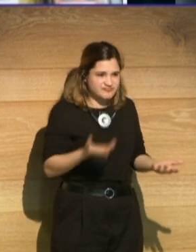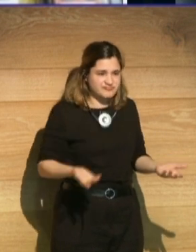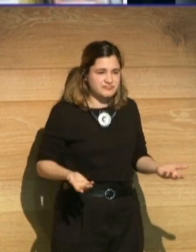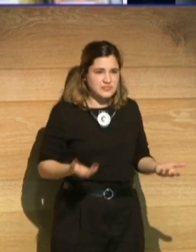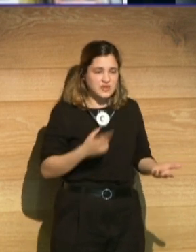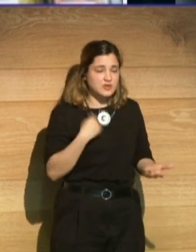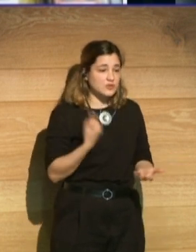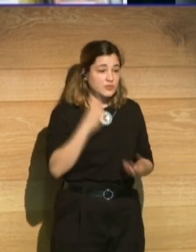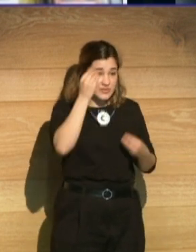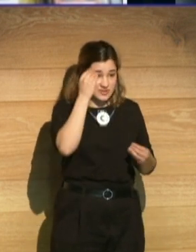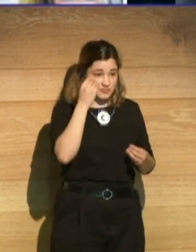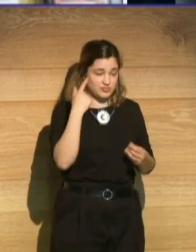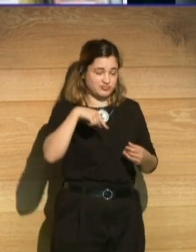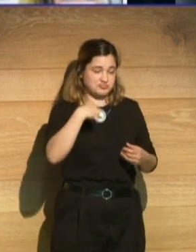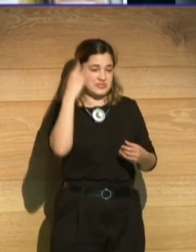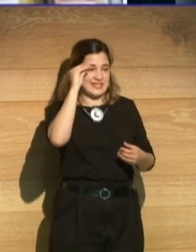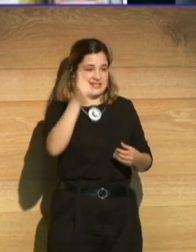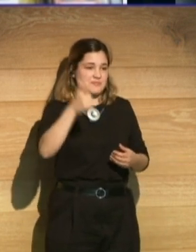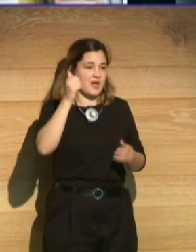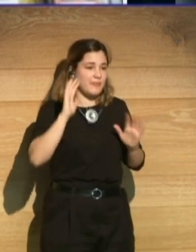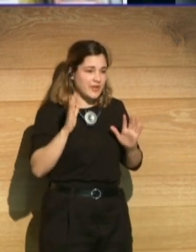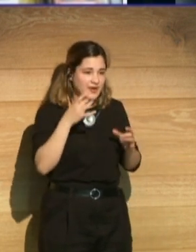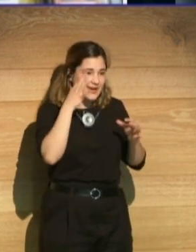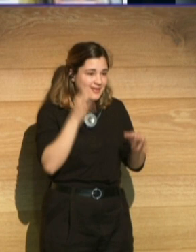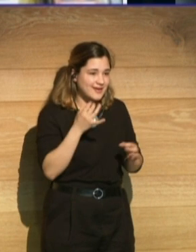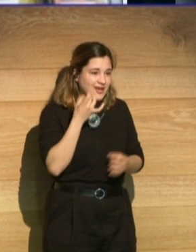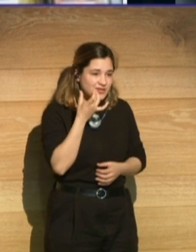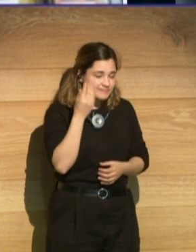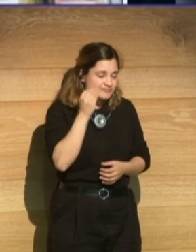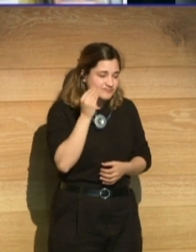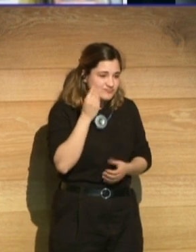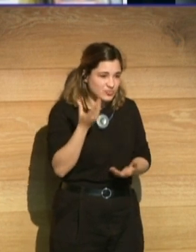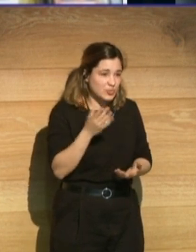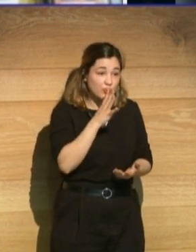nos pensamos que somos más inteligentes, pero somos estúpidos porque